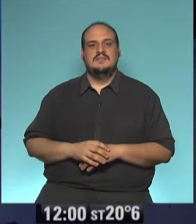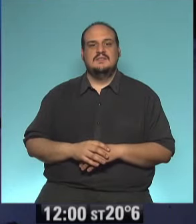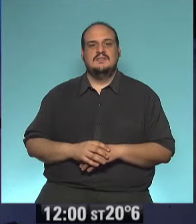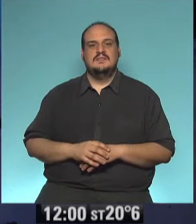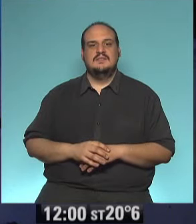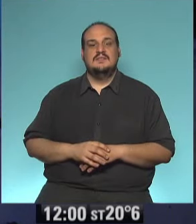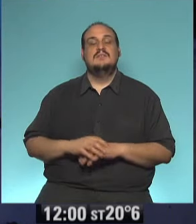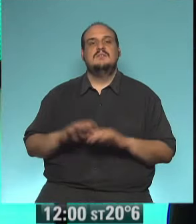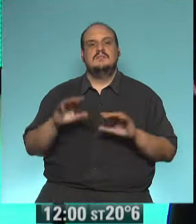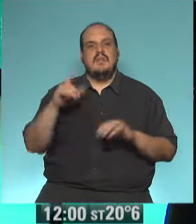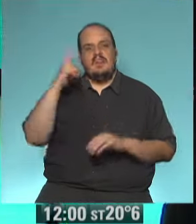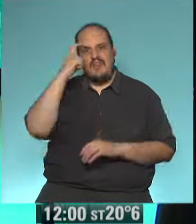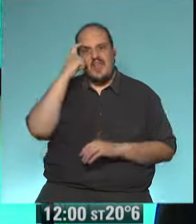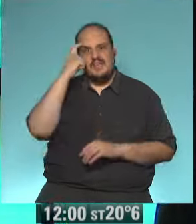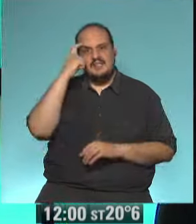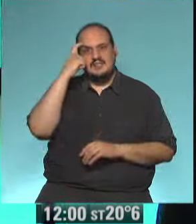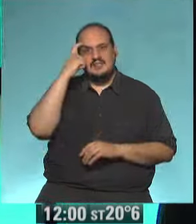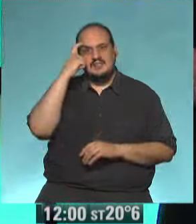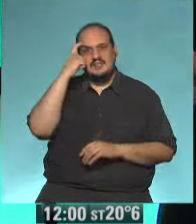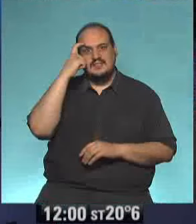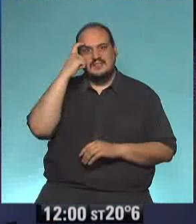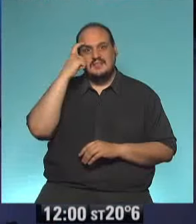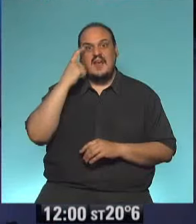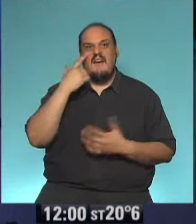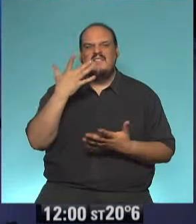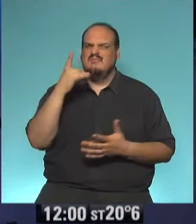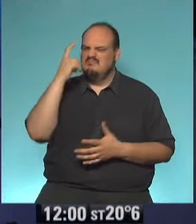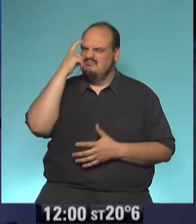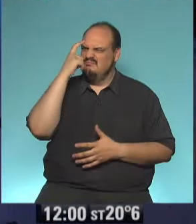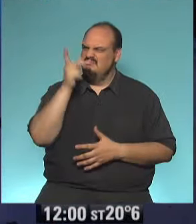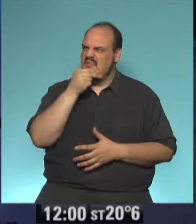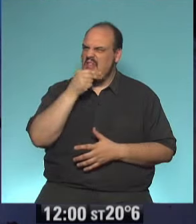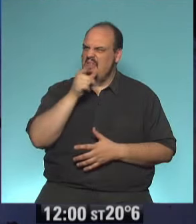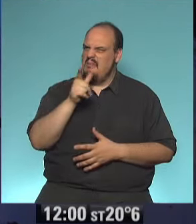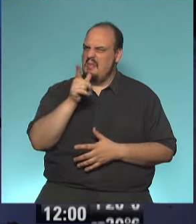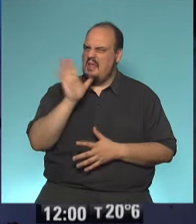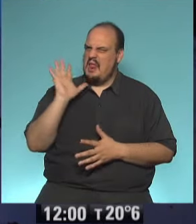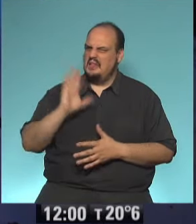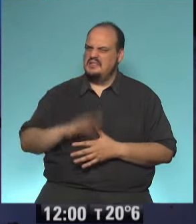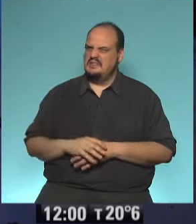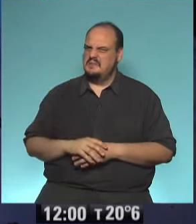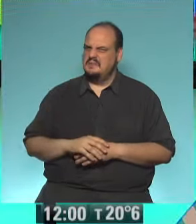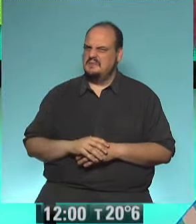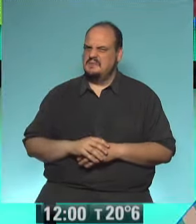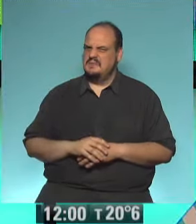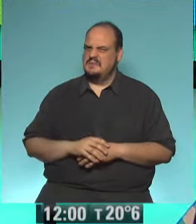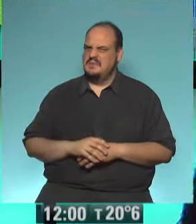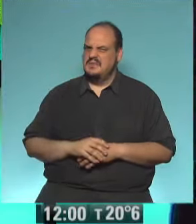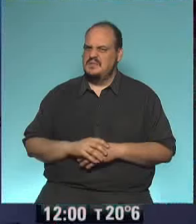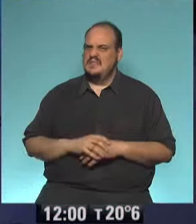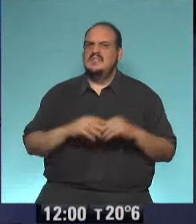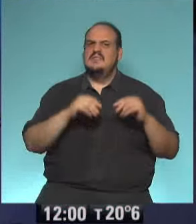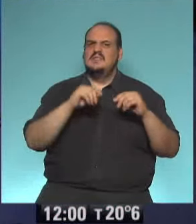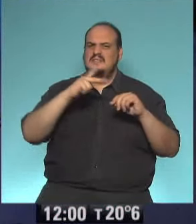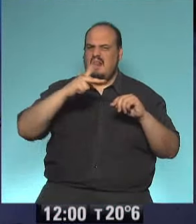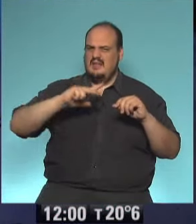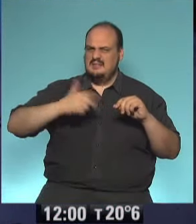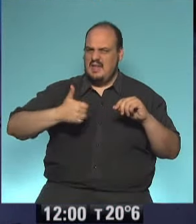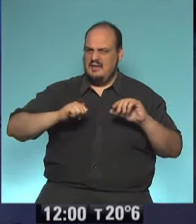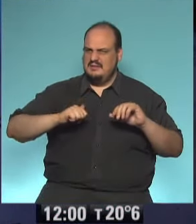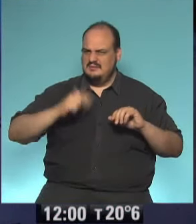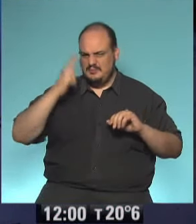4, 10. A ver, ¿qué pasa en el 10? En el 10, me parece que en el 10 está todo tranqui. Tranqui está tranqui en el 10, porque estábamos con los múltiplos de 3, ¿no? Y